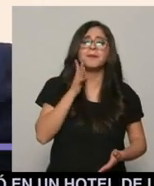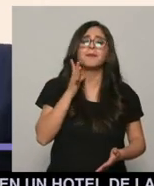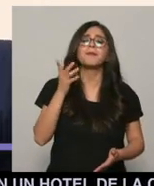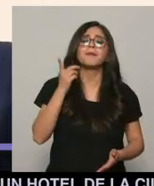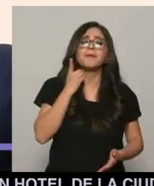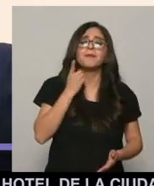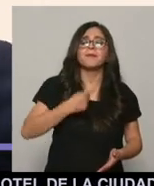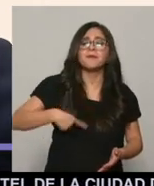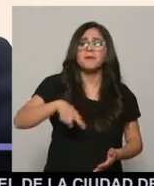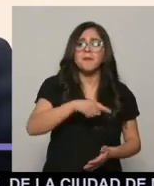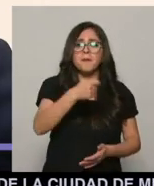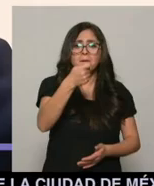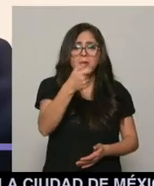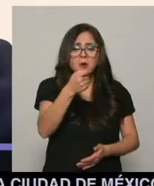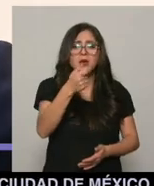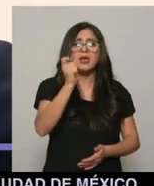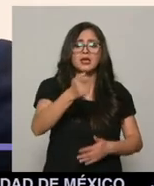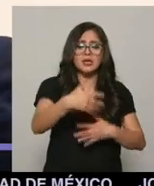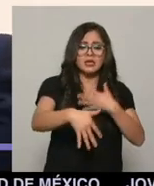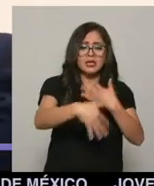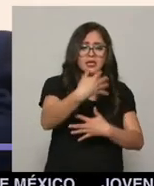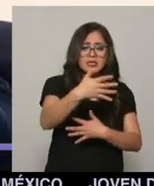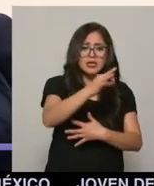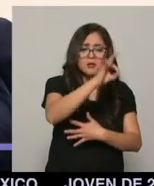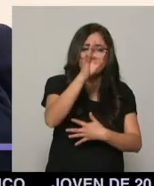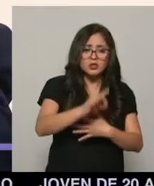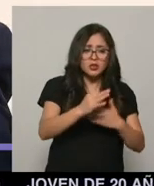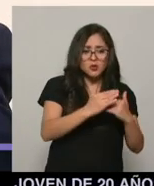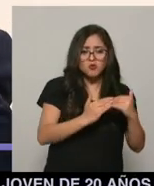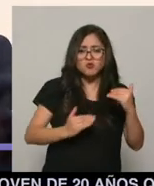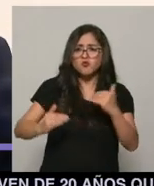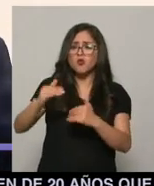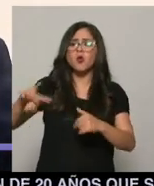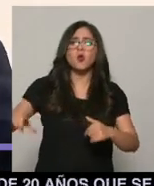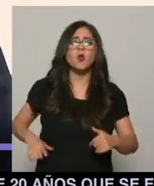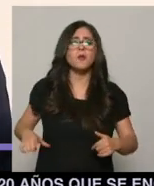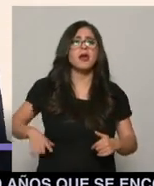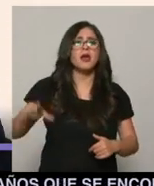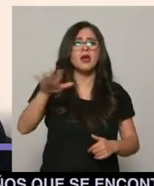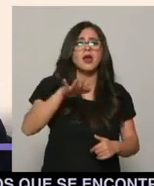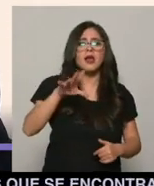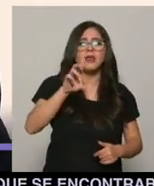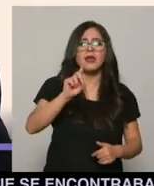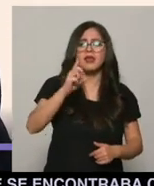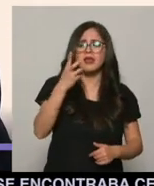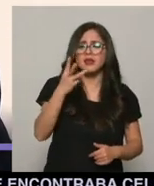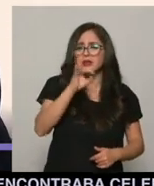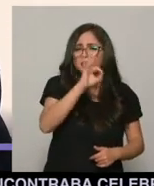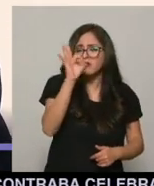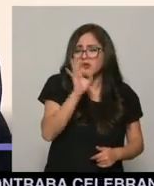tiene el 15% en la Cámara gobierne el 33% del tiempo que tiene